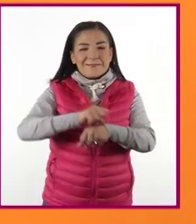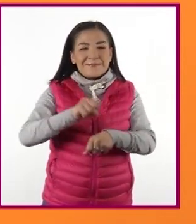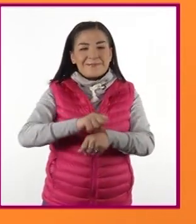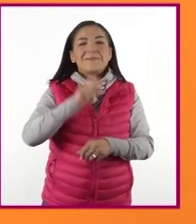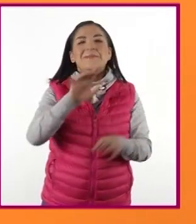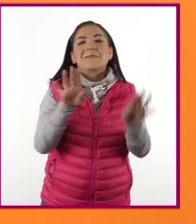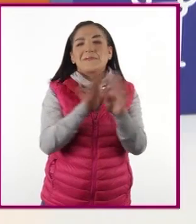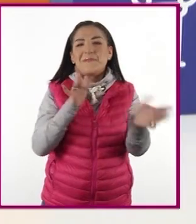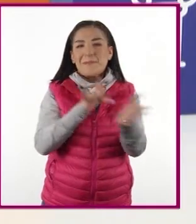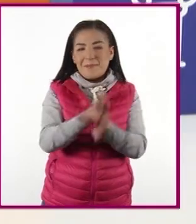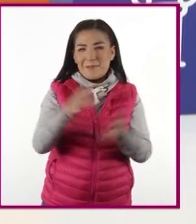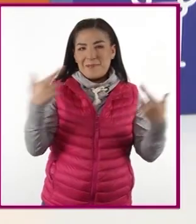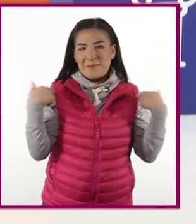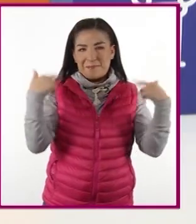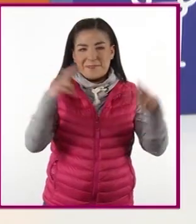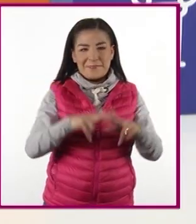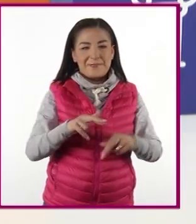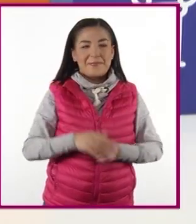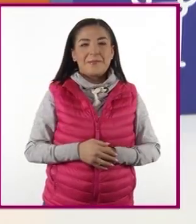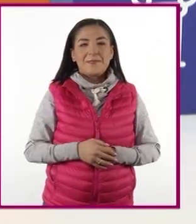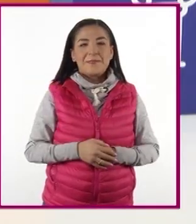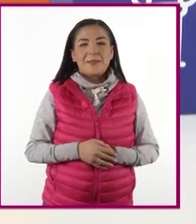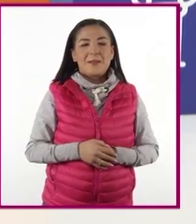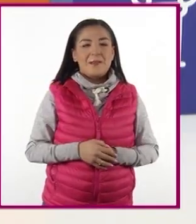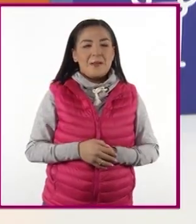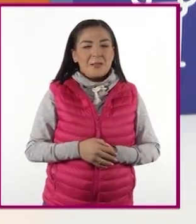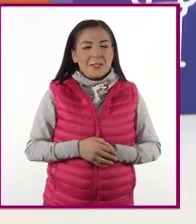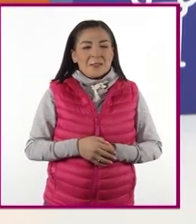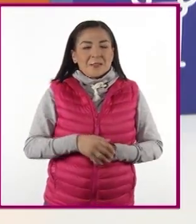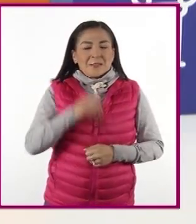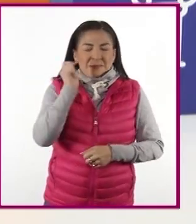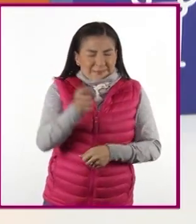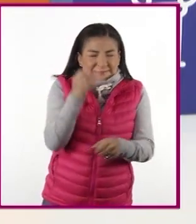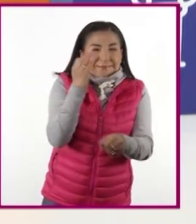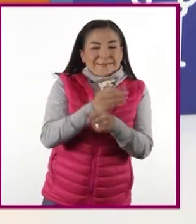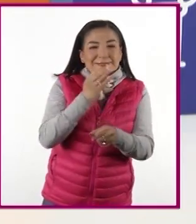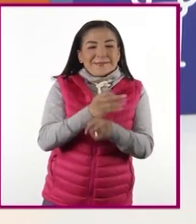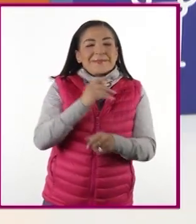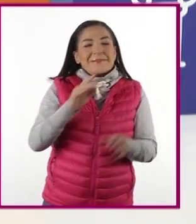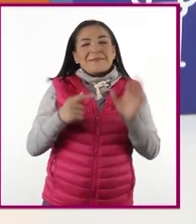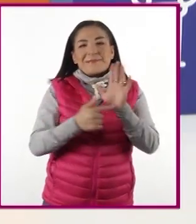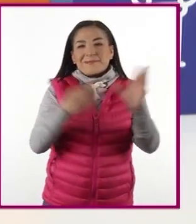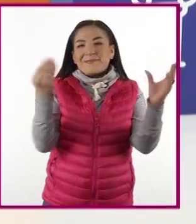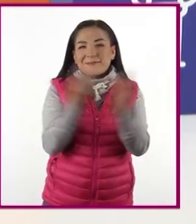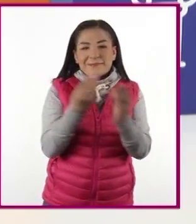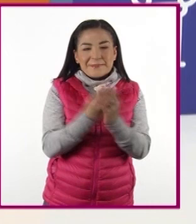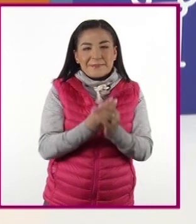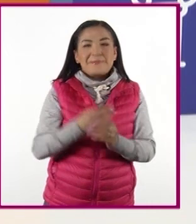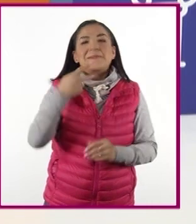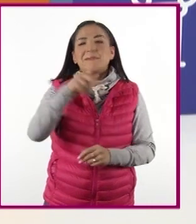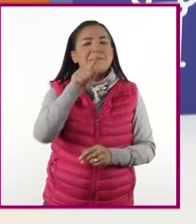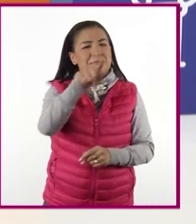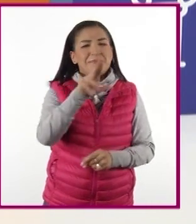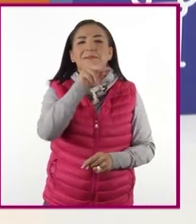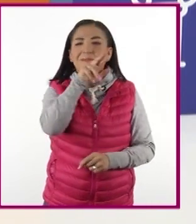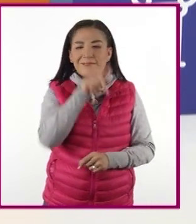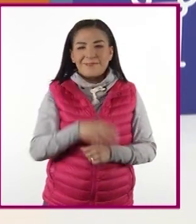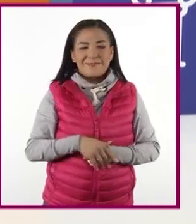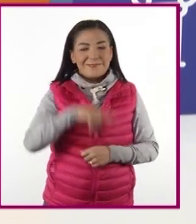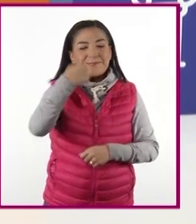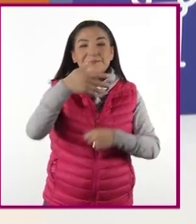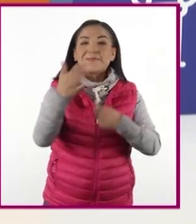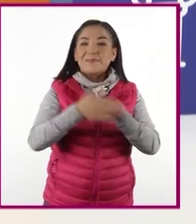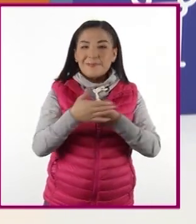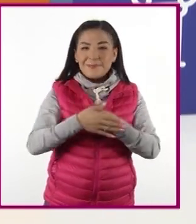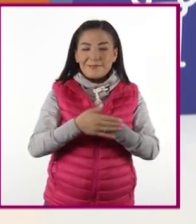sus maestros. Así es como hemos llegado al final de esta sesión, pero descuiden, Nos veremos pronto y